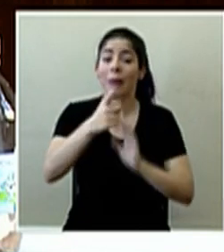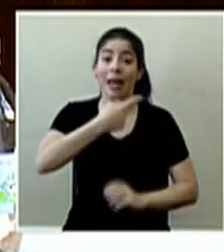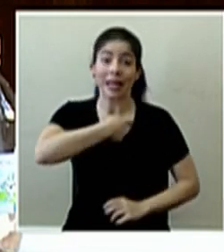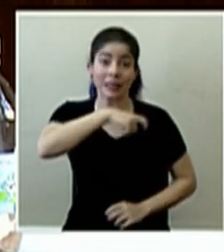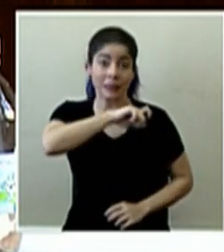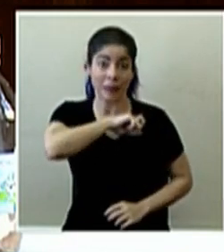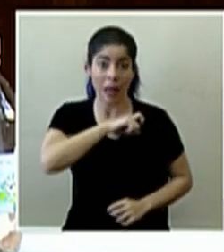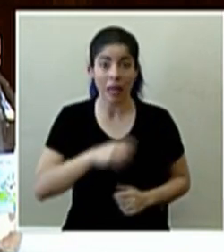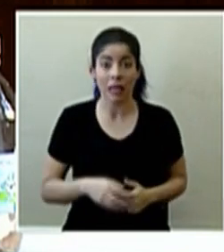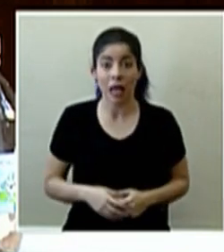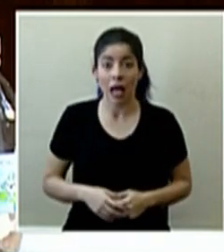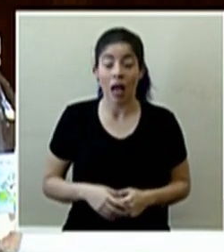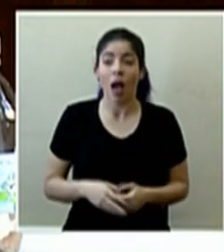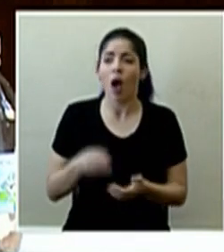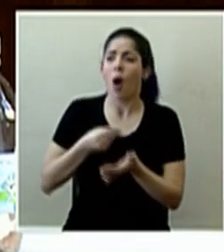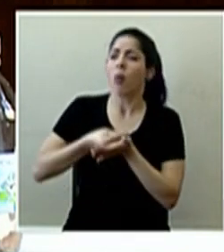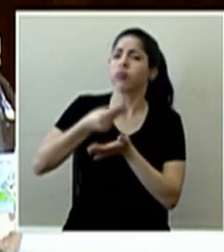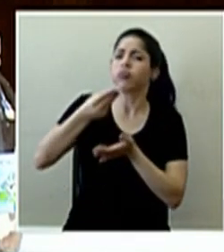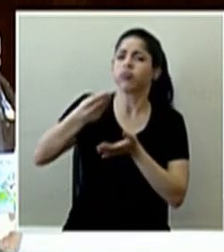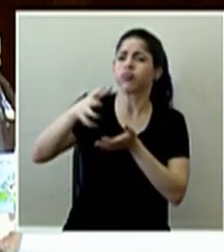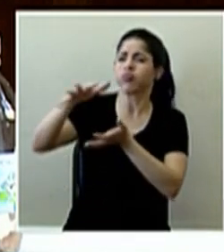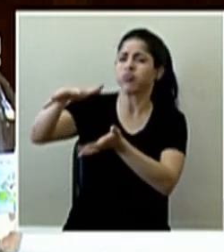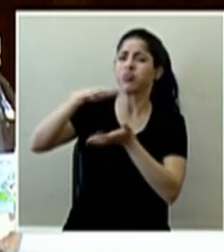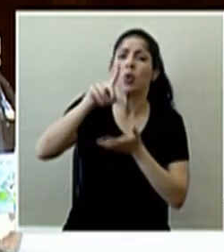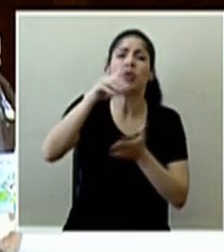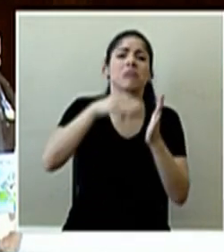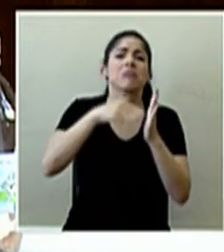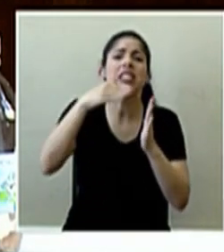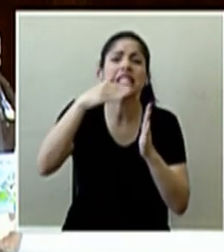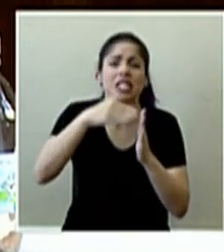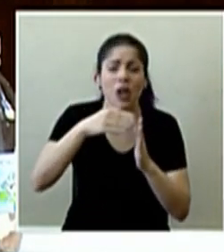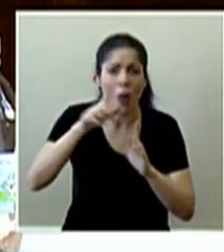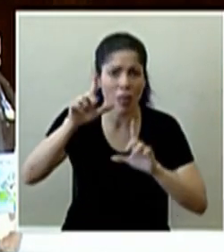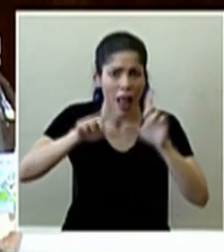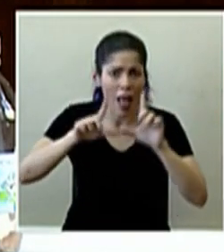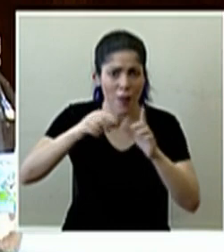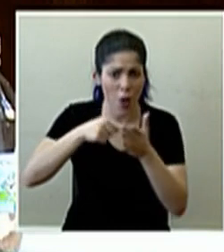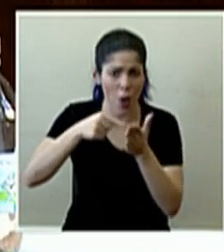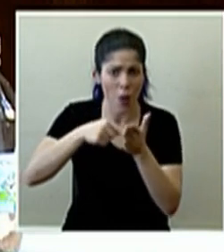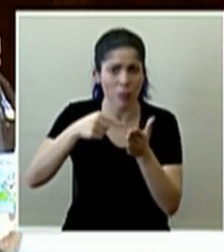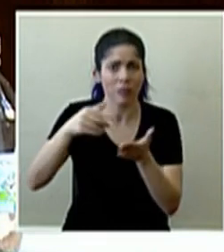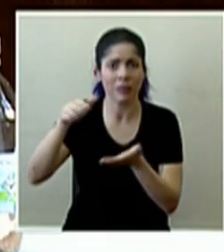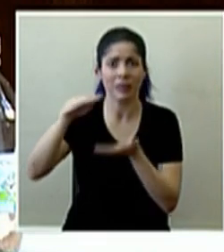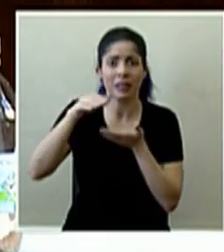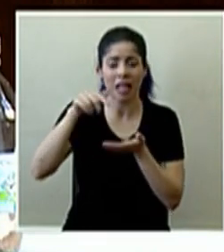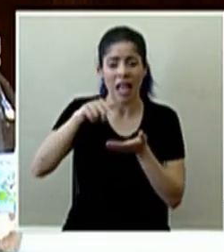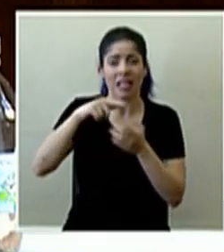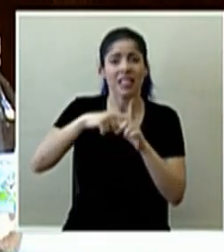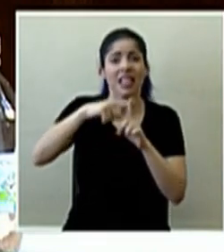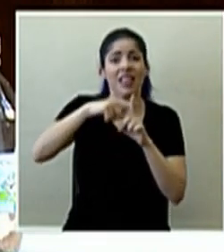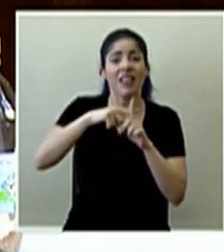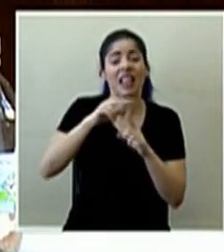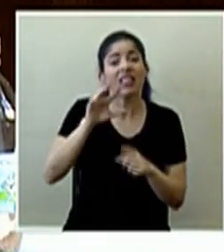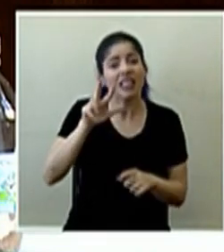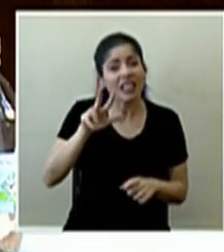España compró 1 millón de pruebas, tenía una sensibilidad de un